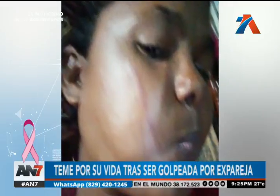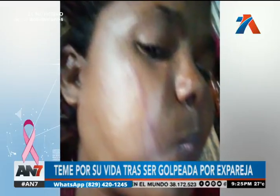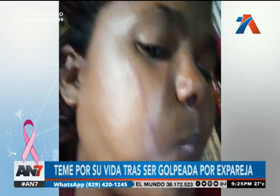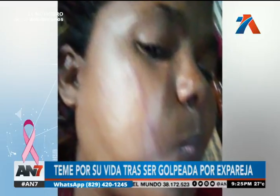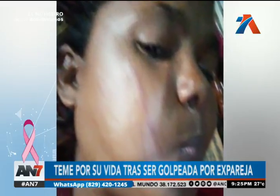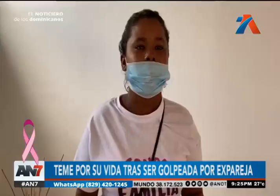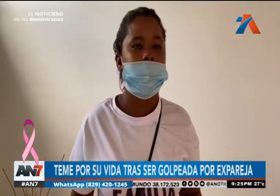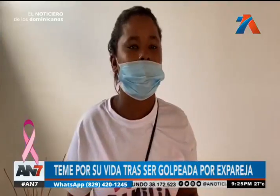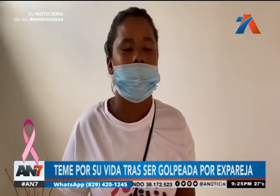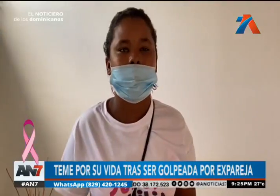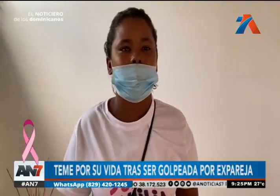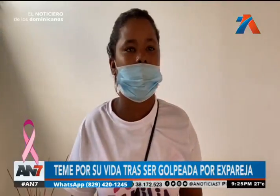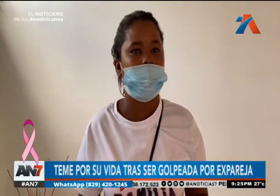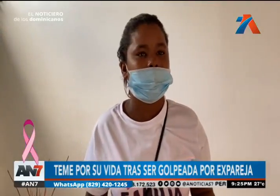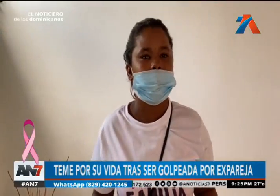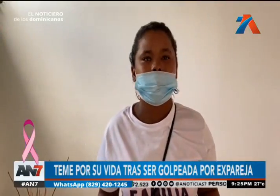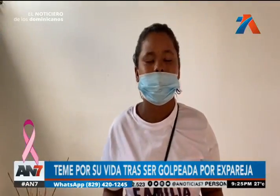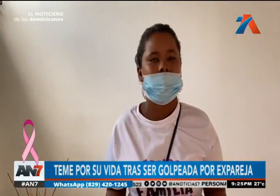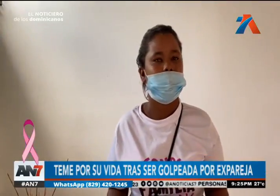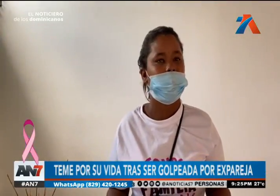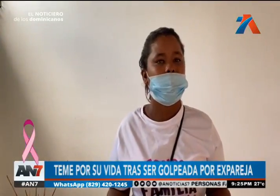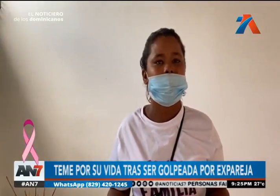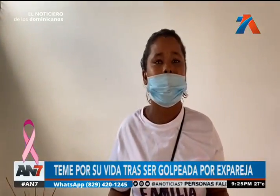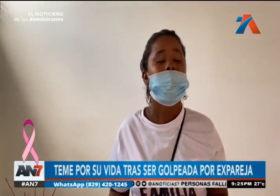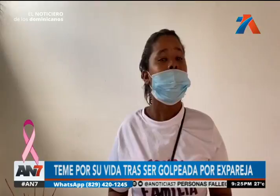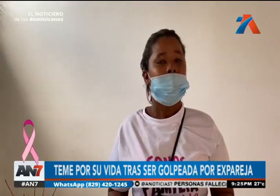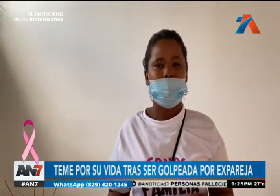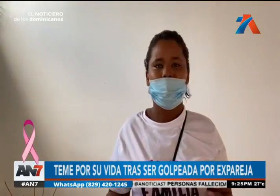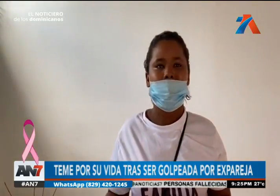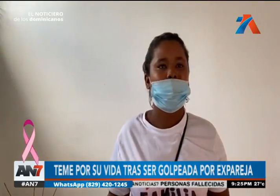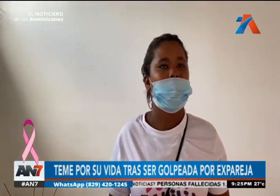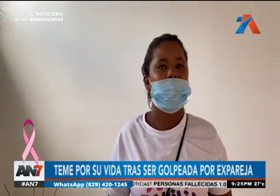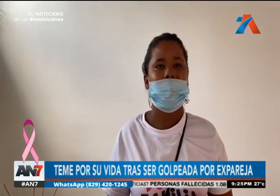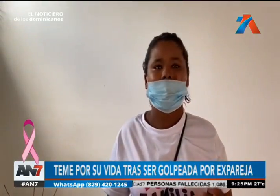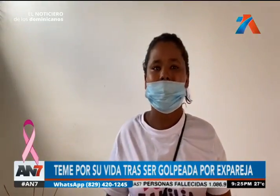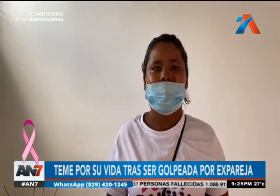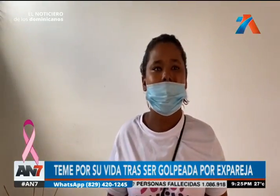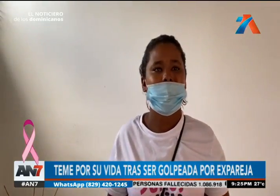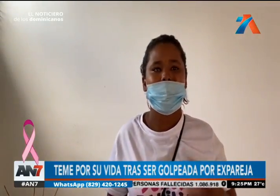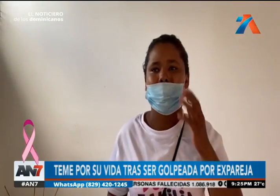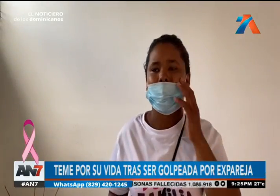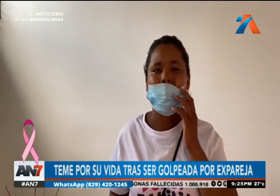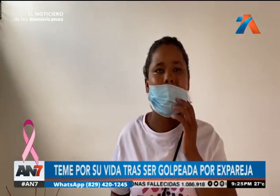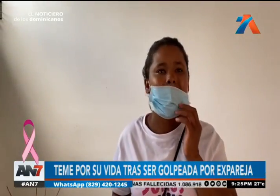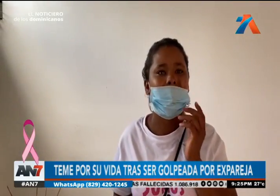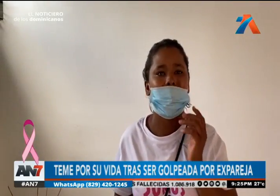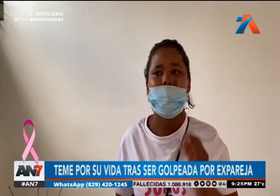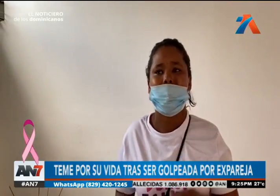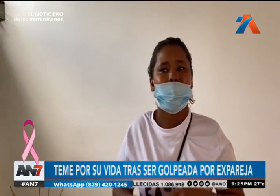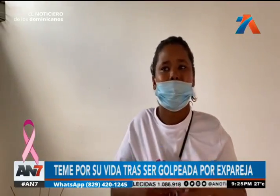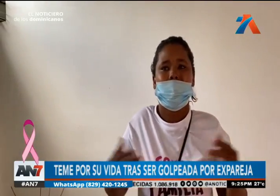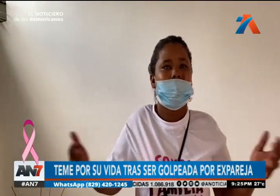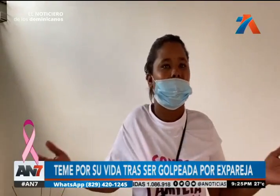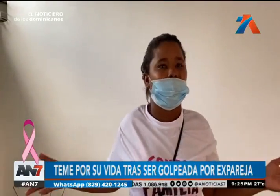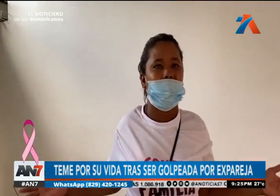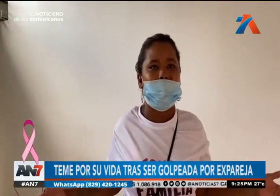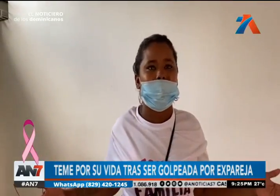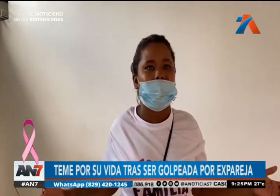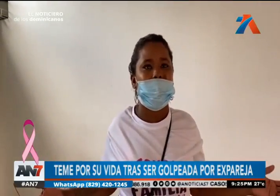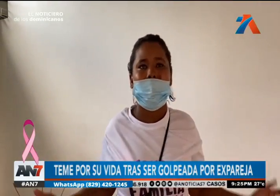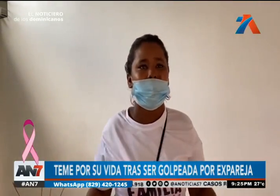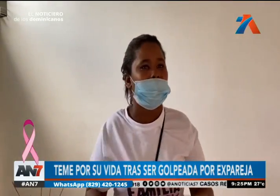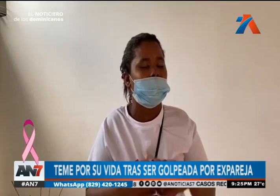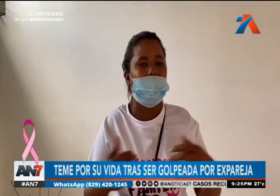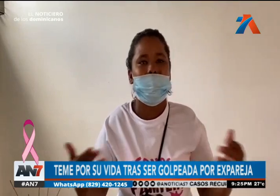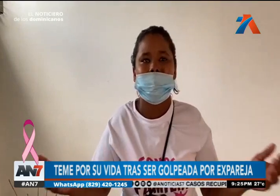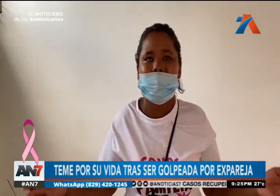brazos. Yo lo que quiero que se haga justicia es que Jordi y Ubano me maltrataron, me cortaron, no quiero que hagan algo